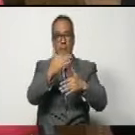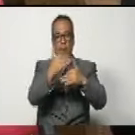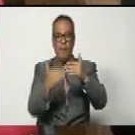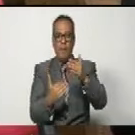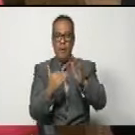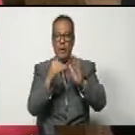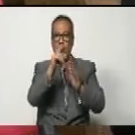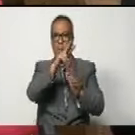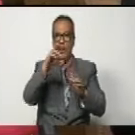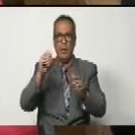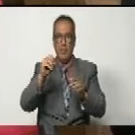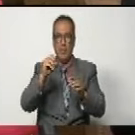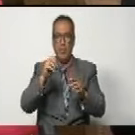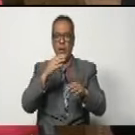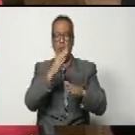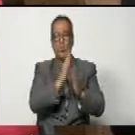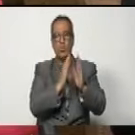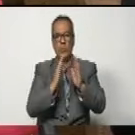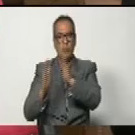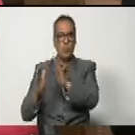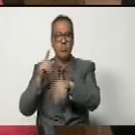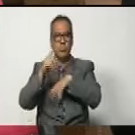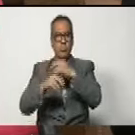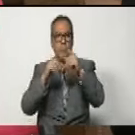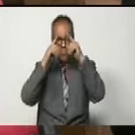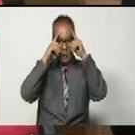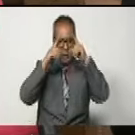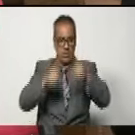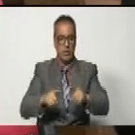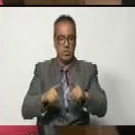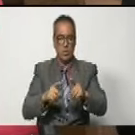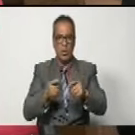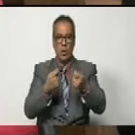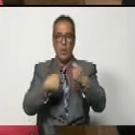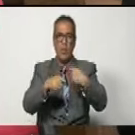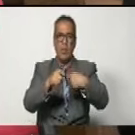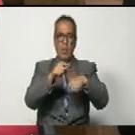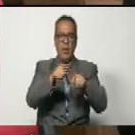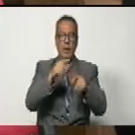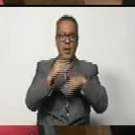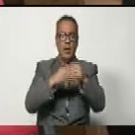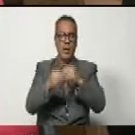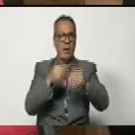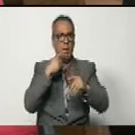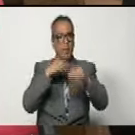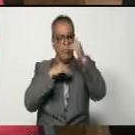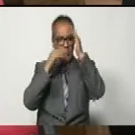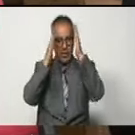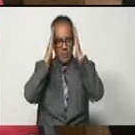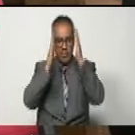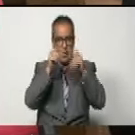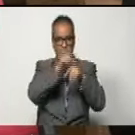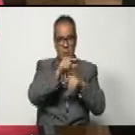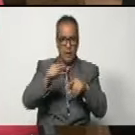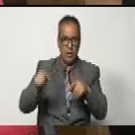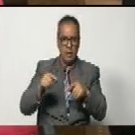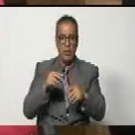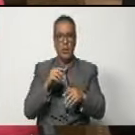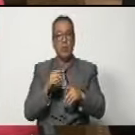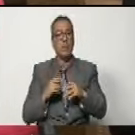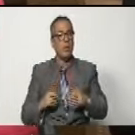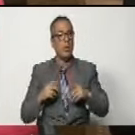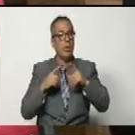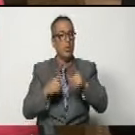horas, distribuidas de conformidad con lo dispuesto en la decisión administrativa que la imponga, en atención a la